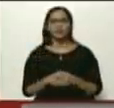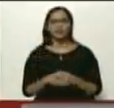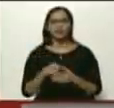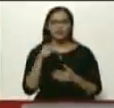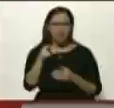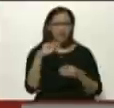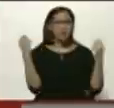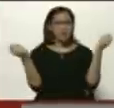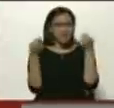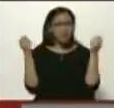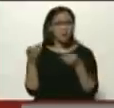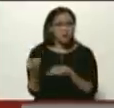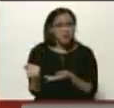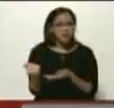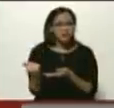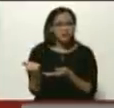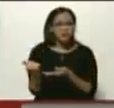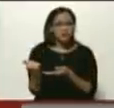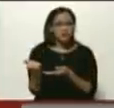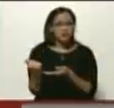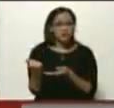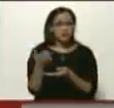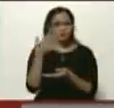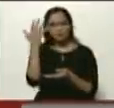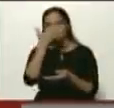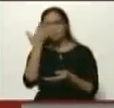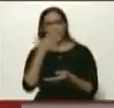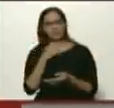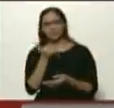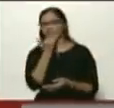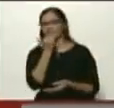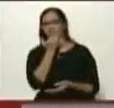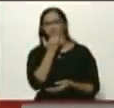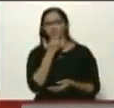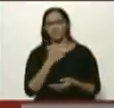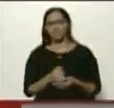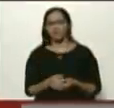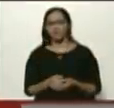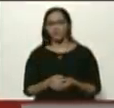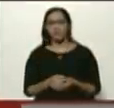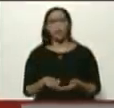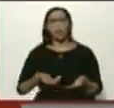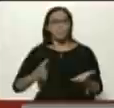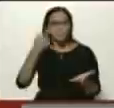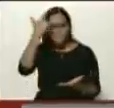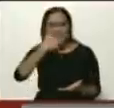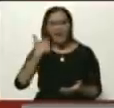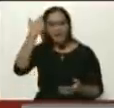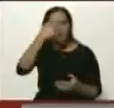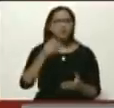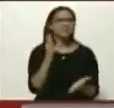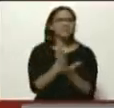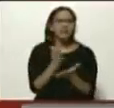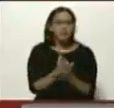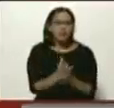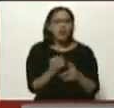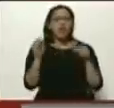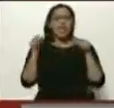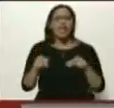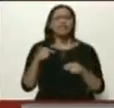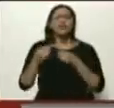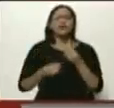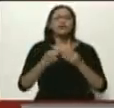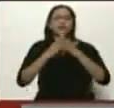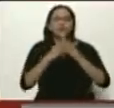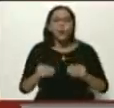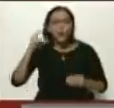eso. Me parece totalmente incorrecto. Vaya y déle la cara al pueblo, siempre. Eso lo hace, todos los días lo